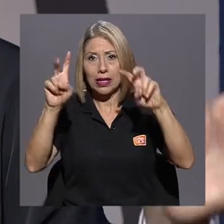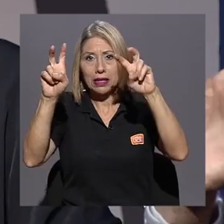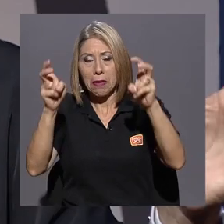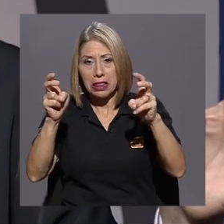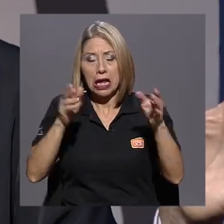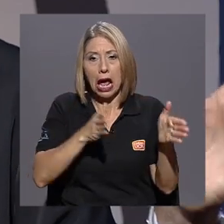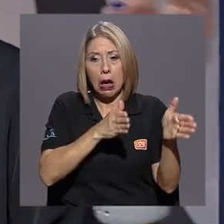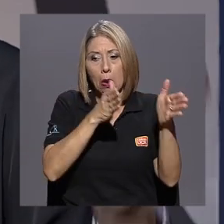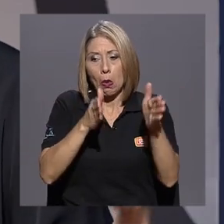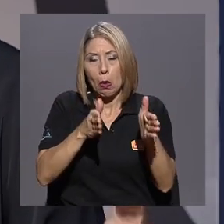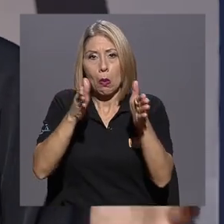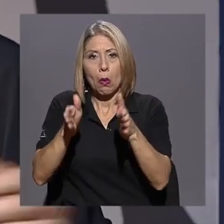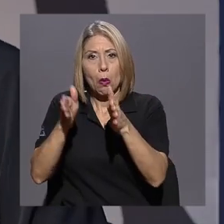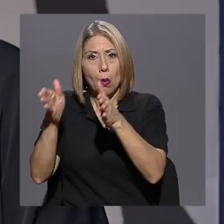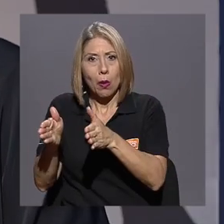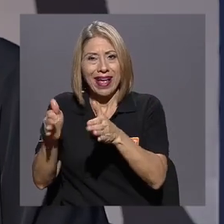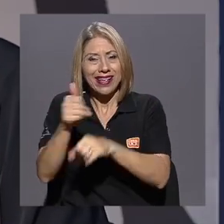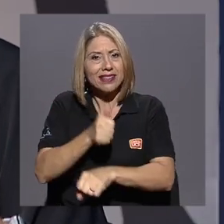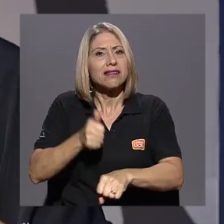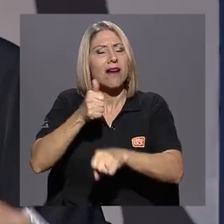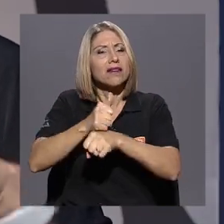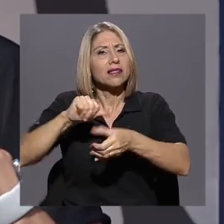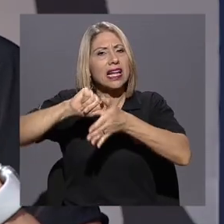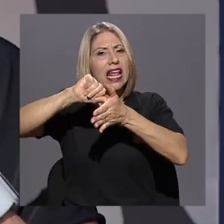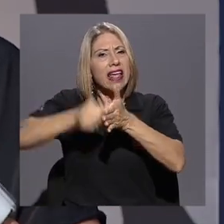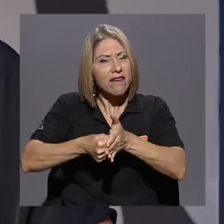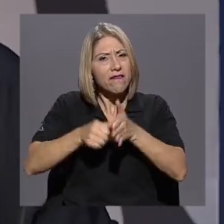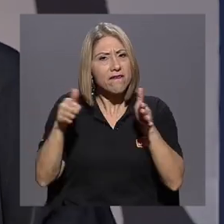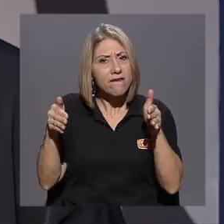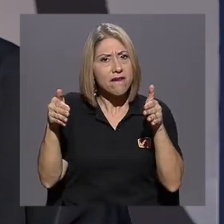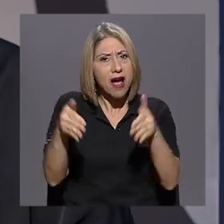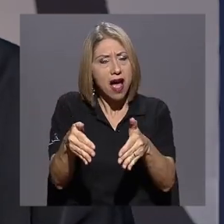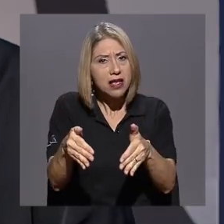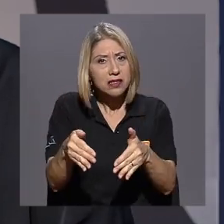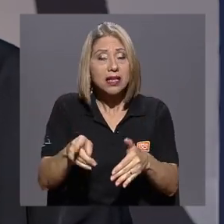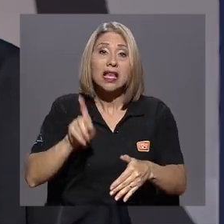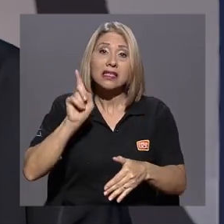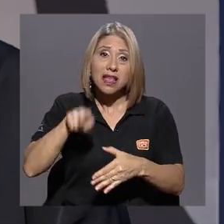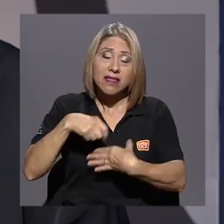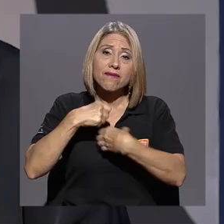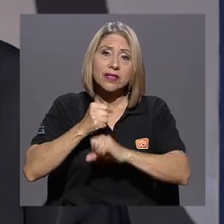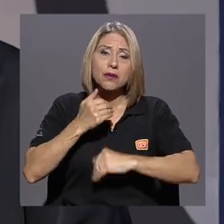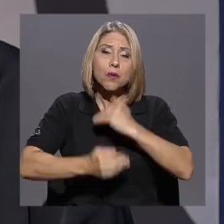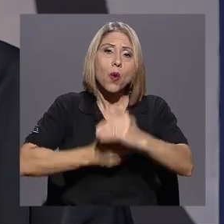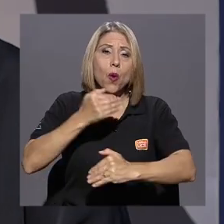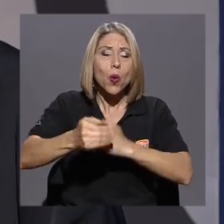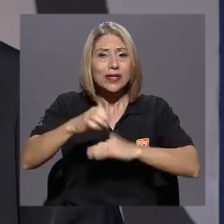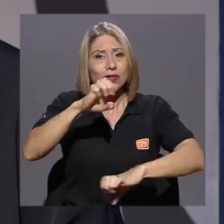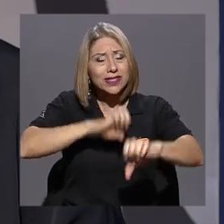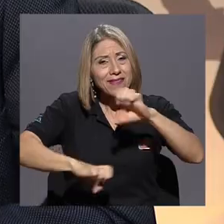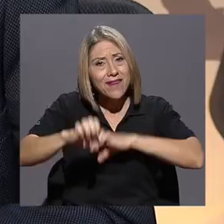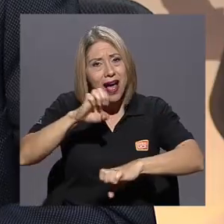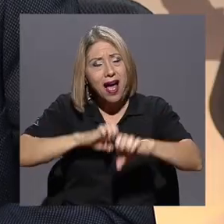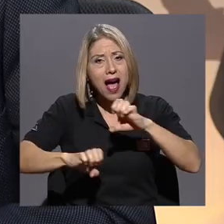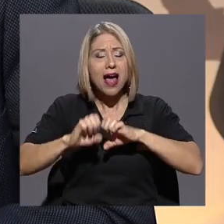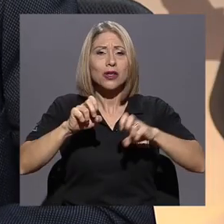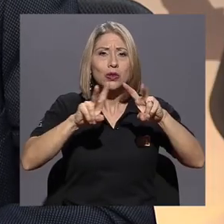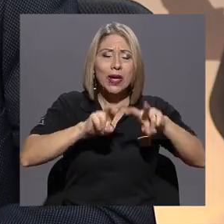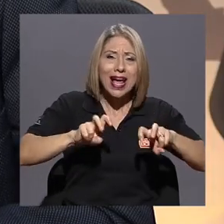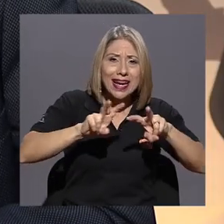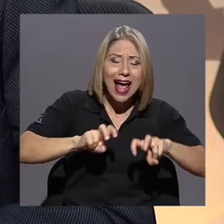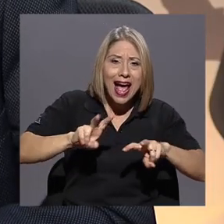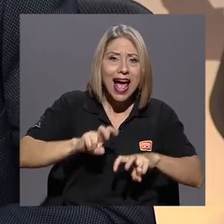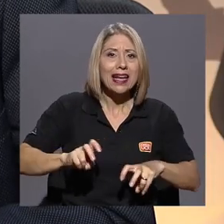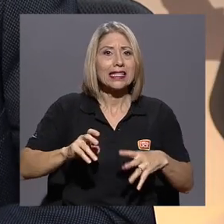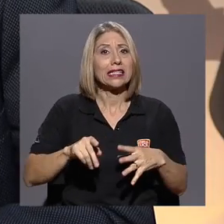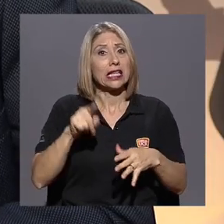cuál es, ¿verdad?, el énfasis que debemos poner, se ha tenido que hacer también procesos de evaluación, de análisis,